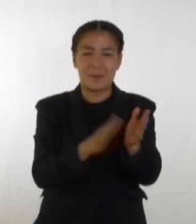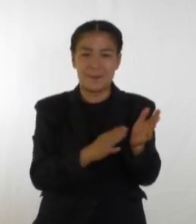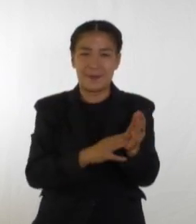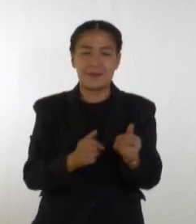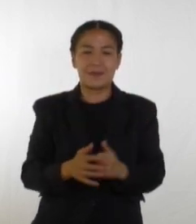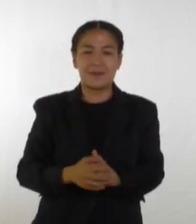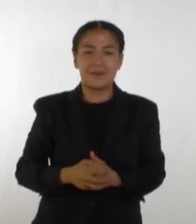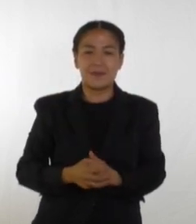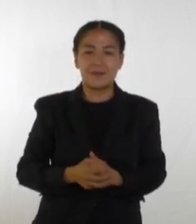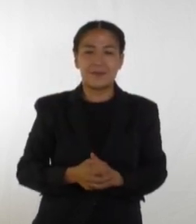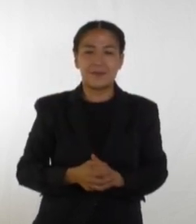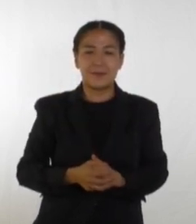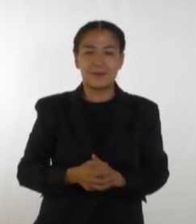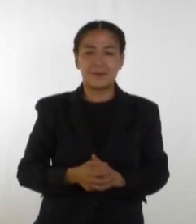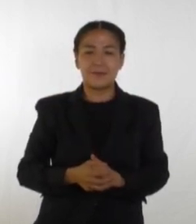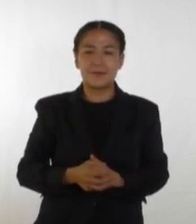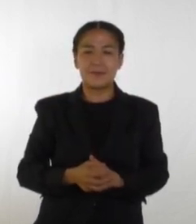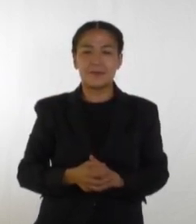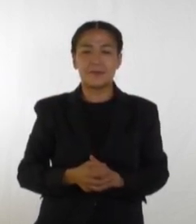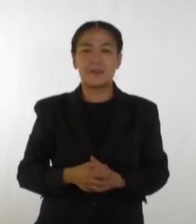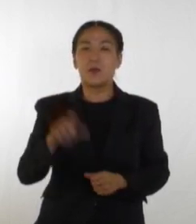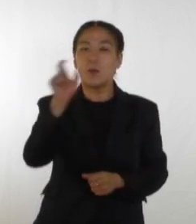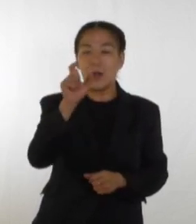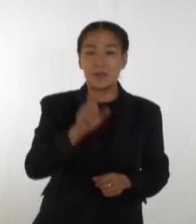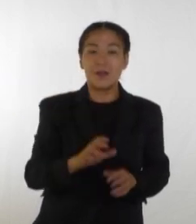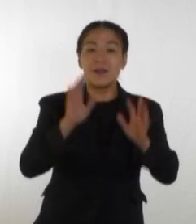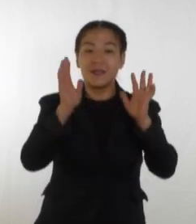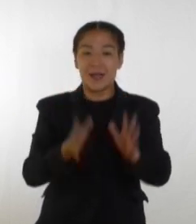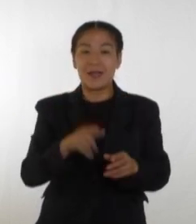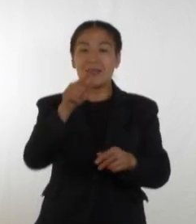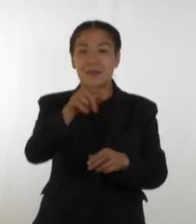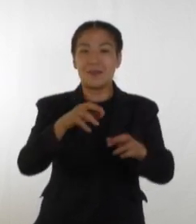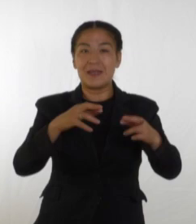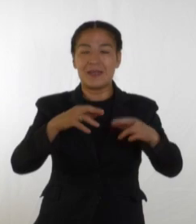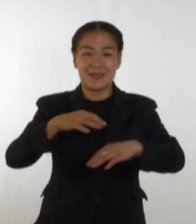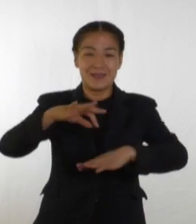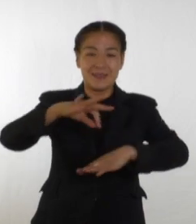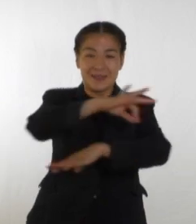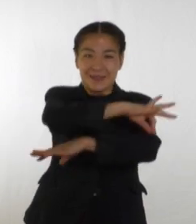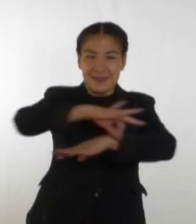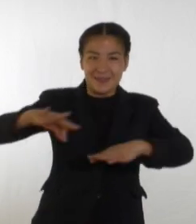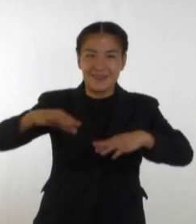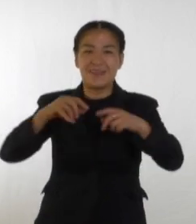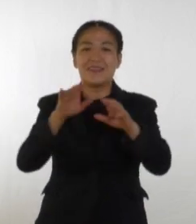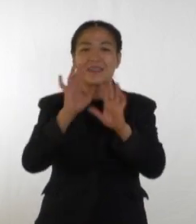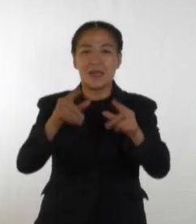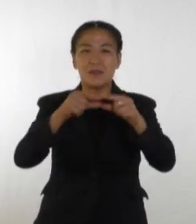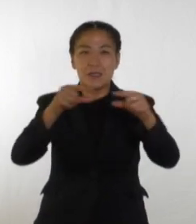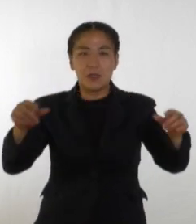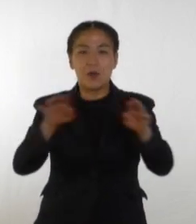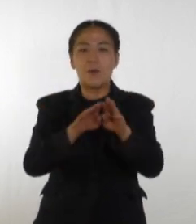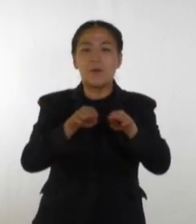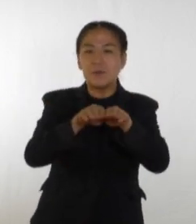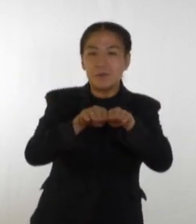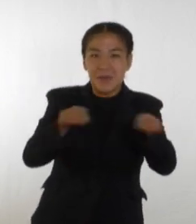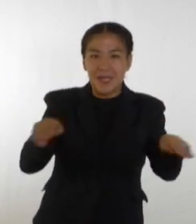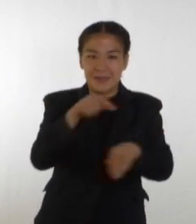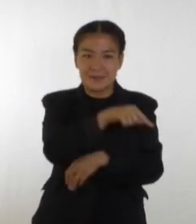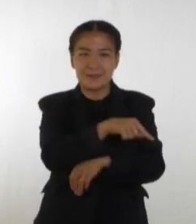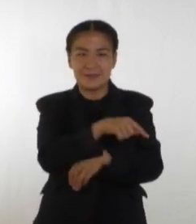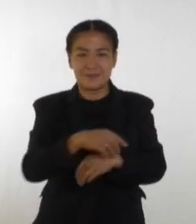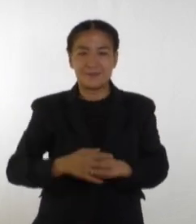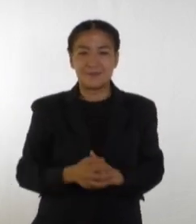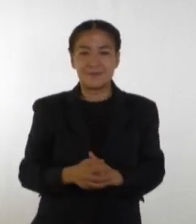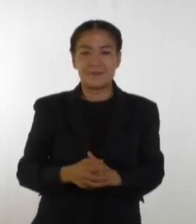de origami. Okay. Entonces, una vez que con la regla ya tenemos delimitados nuestros tercios,